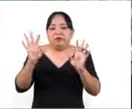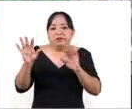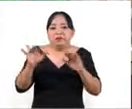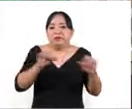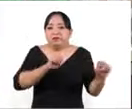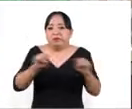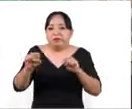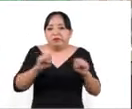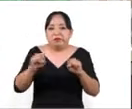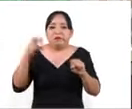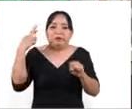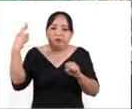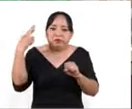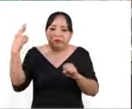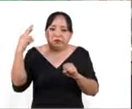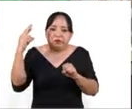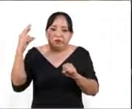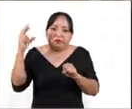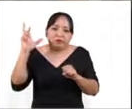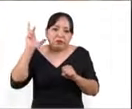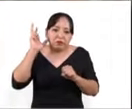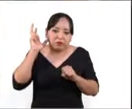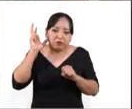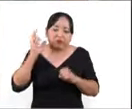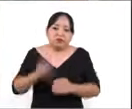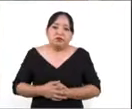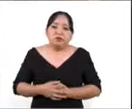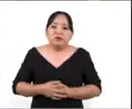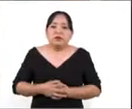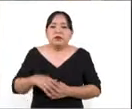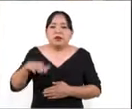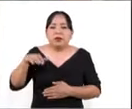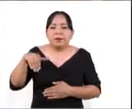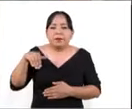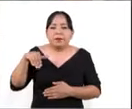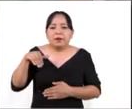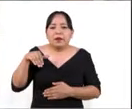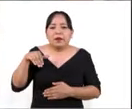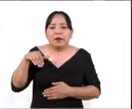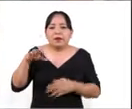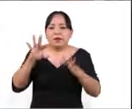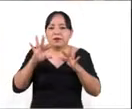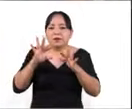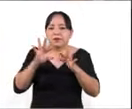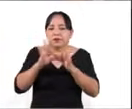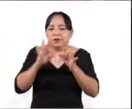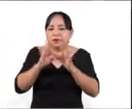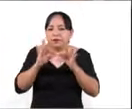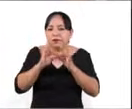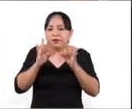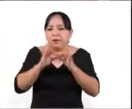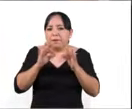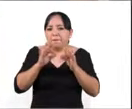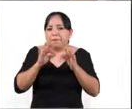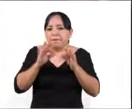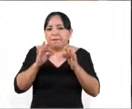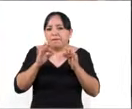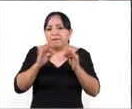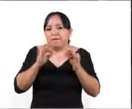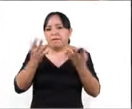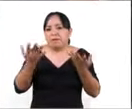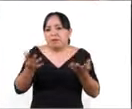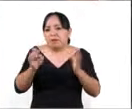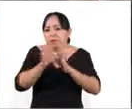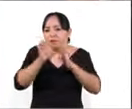alarma sísmica, de la alerta sísmica. Claro. Y hace unos momentos mencionaban que no hay daños, pero sí pues que